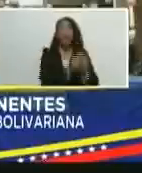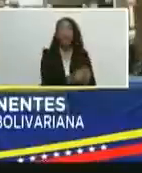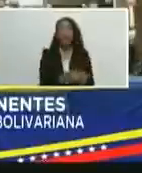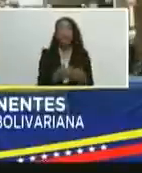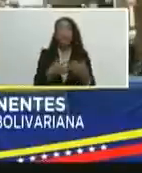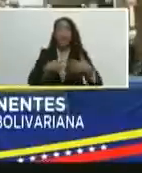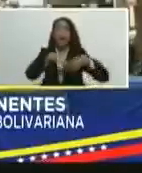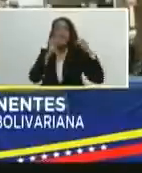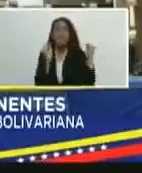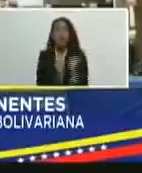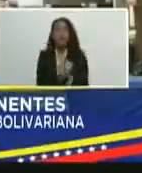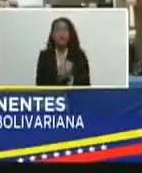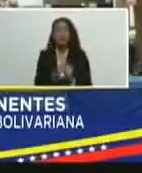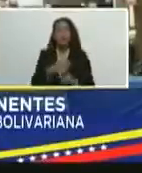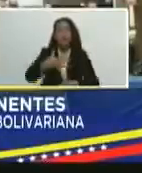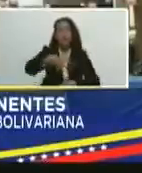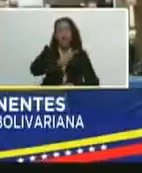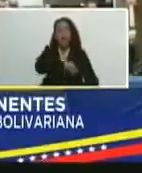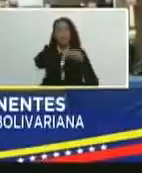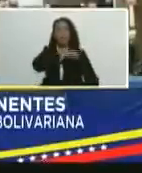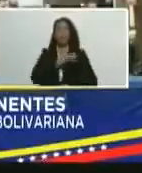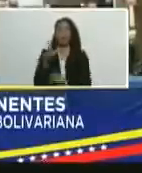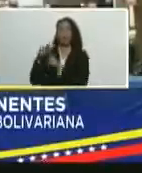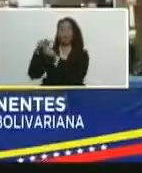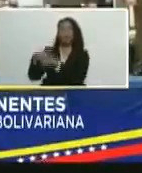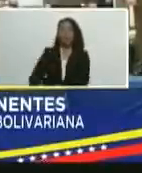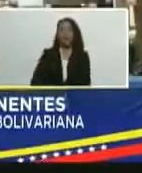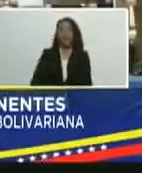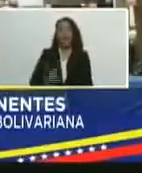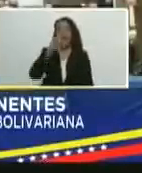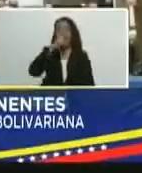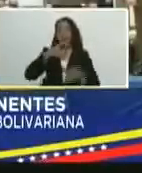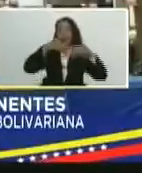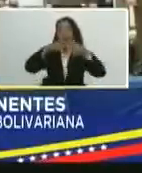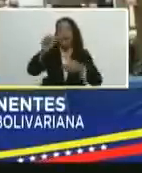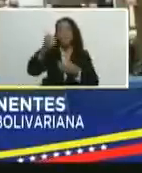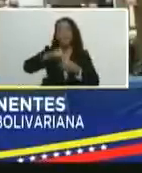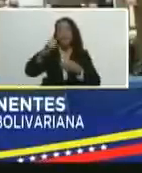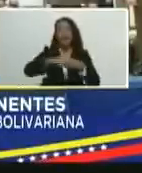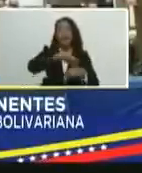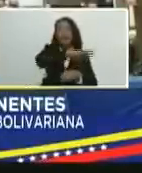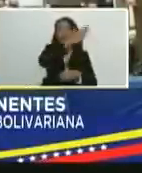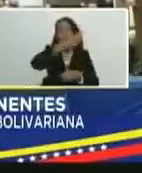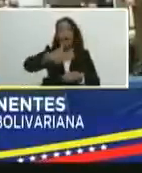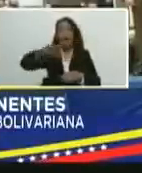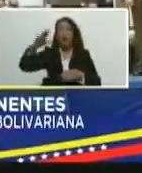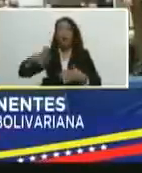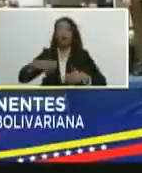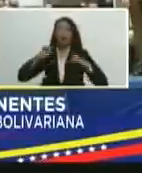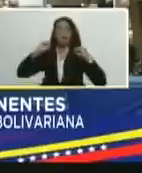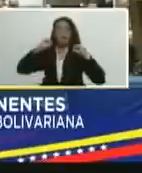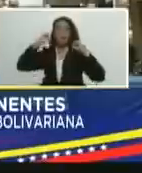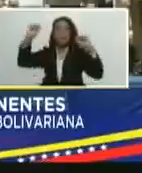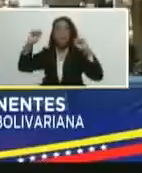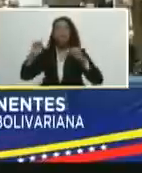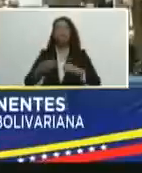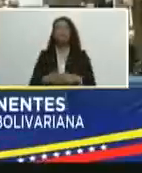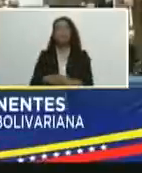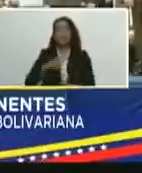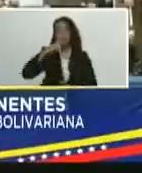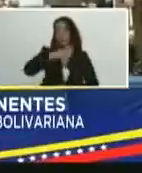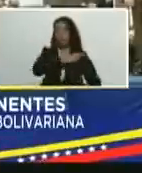las fuerzas coloniales españolas allá en el lago de Maracaibo. Con esa victoria, con esa